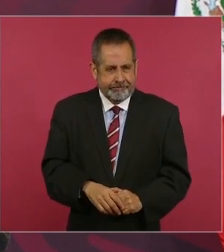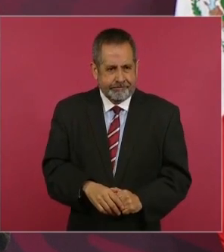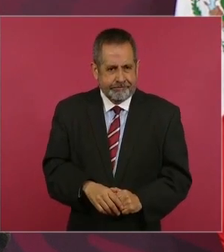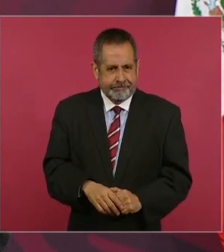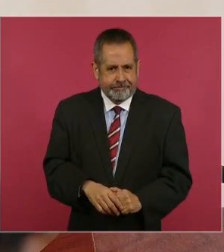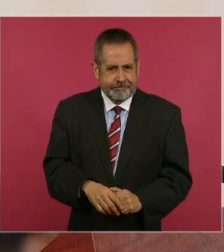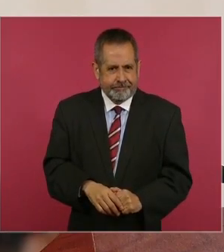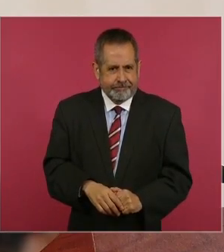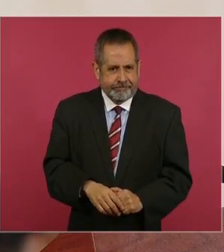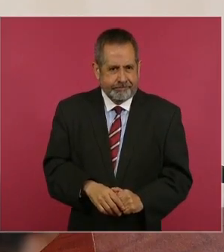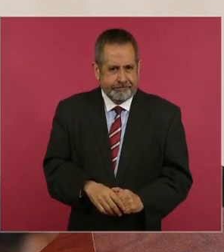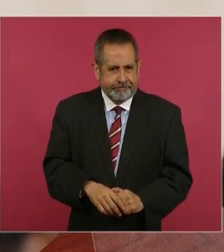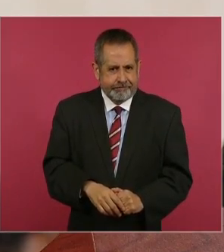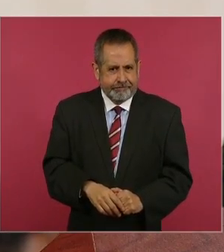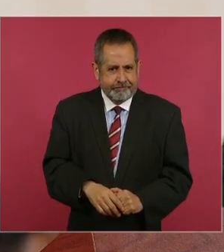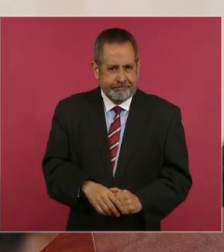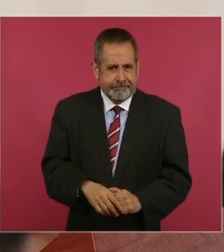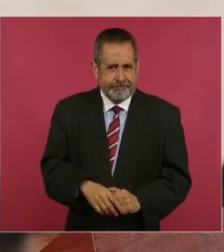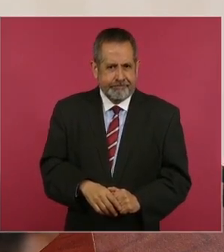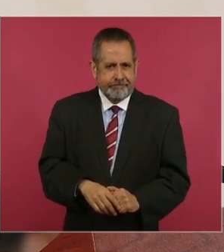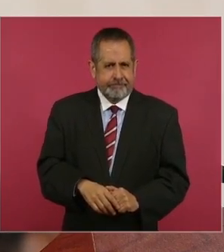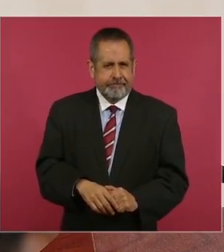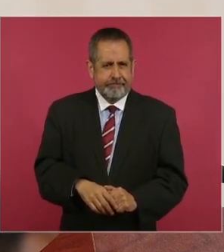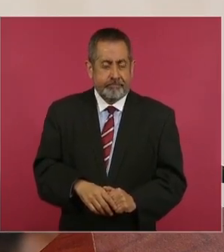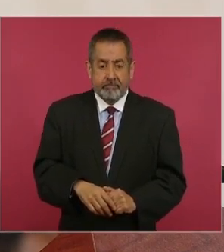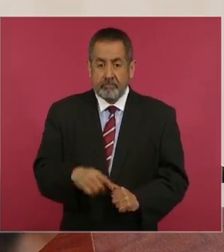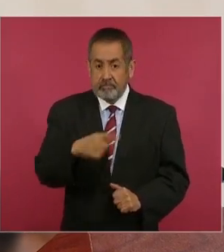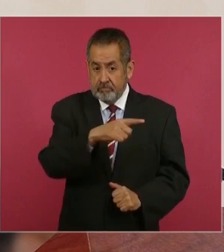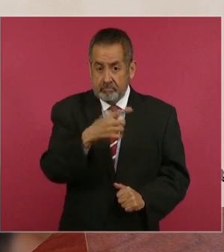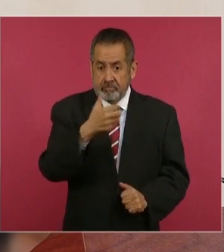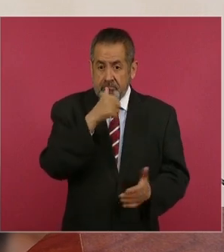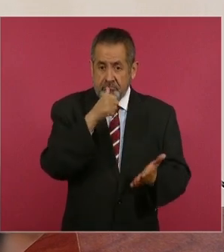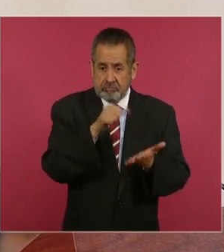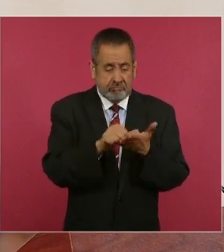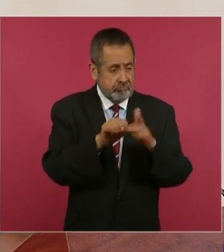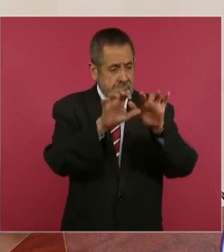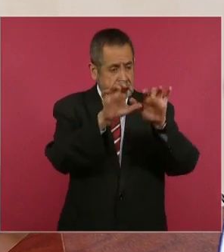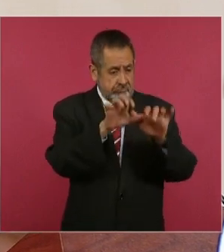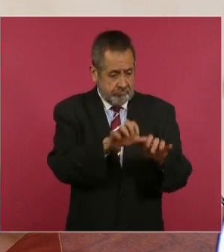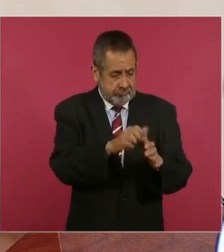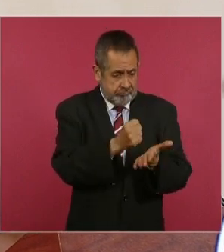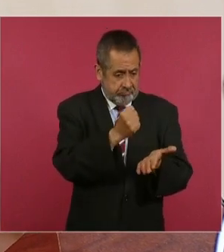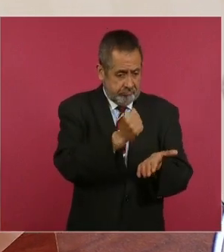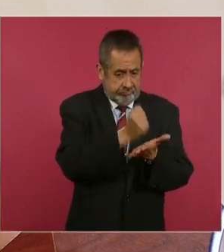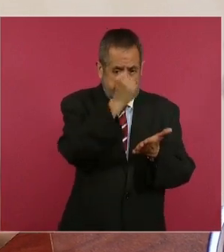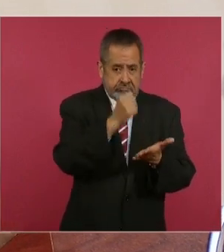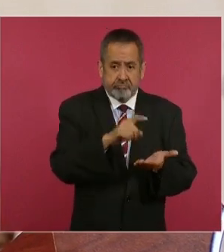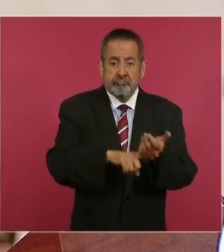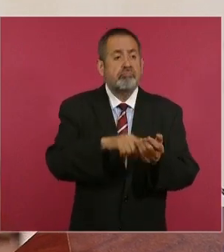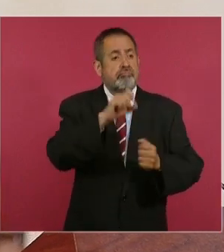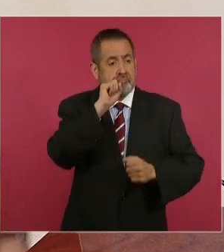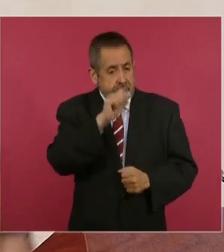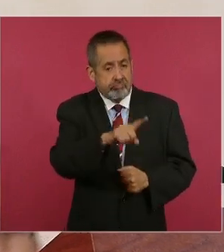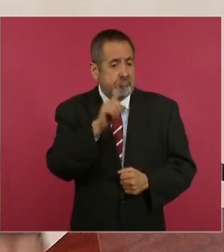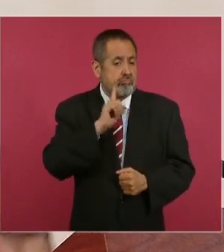importante es el que por escrito la